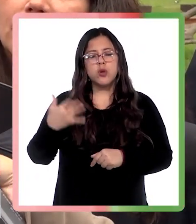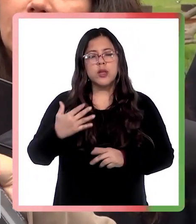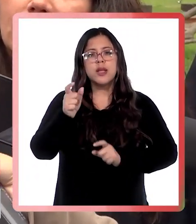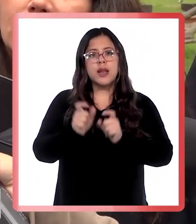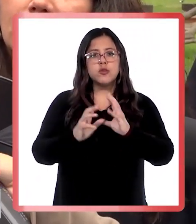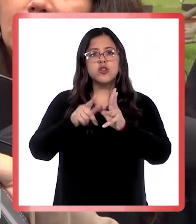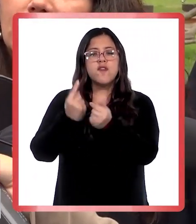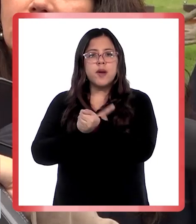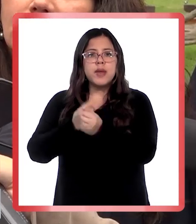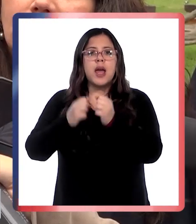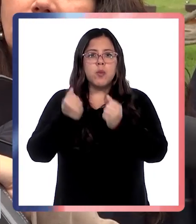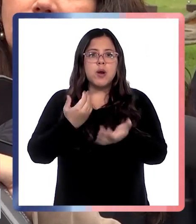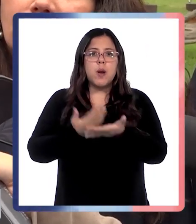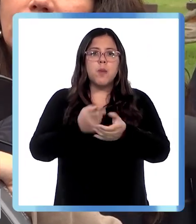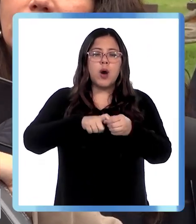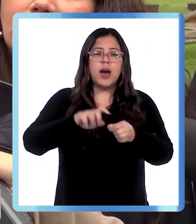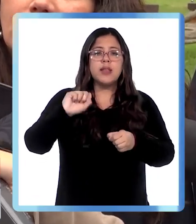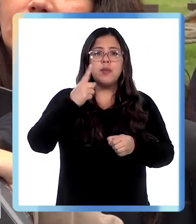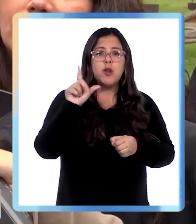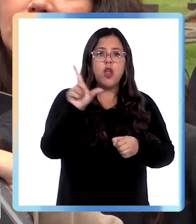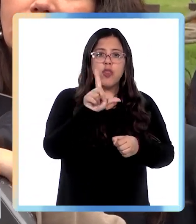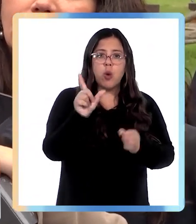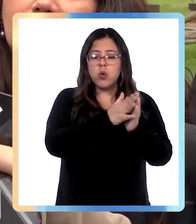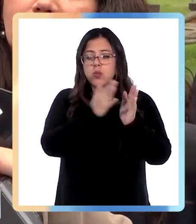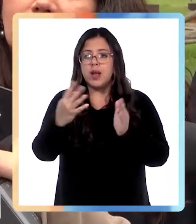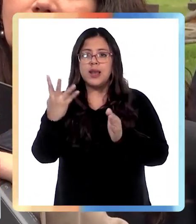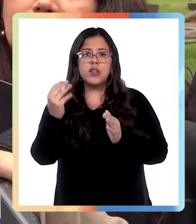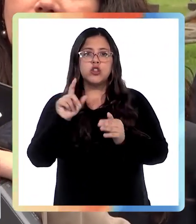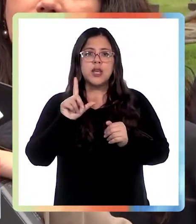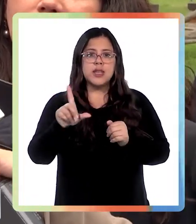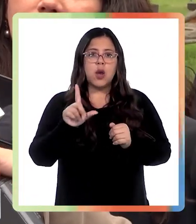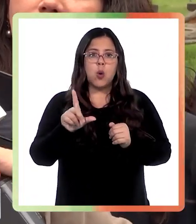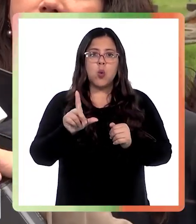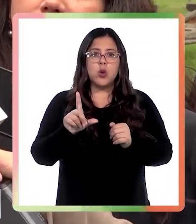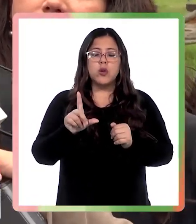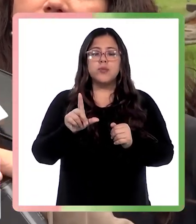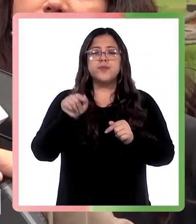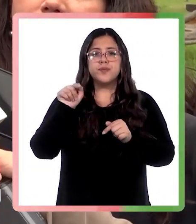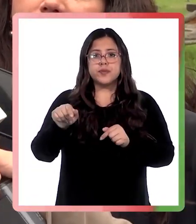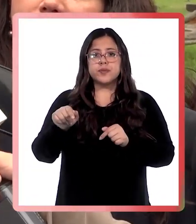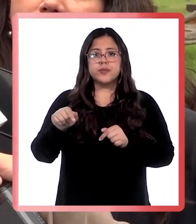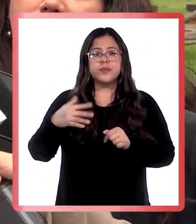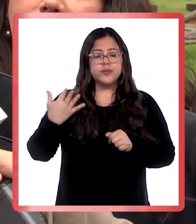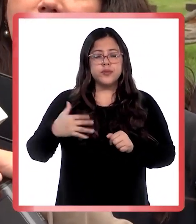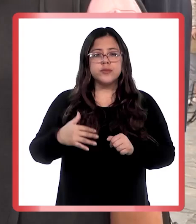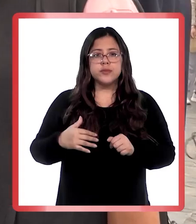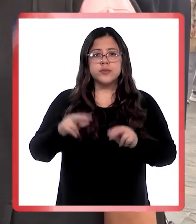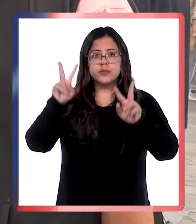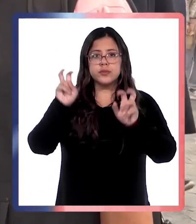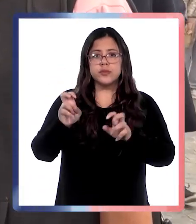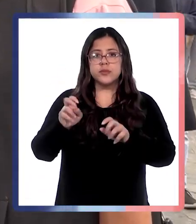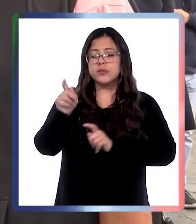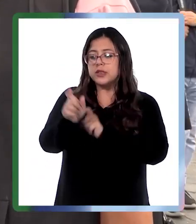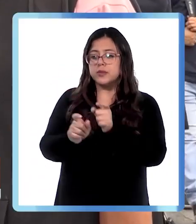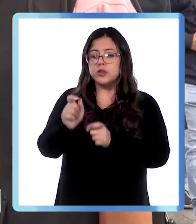importante que las familias postulen a tiempo desde el lunes primero de julio hasta el 14 de Julio va a estar abierta la ventana de postulación quienes pertenezcan al